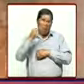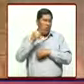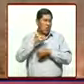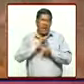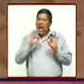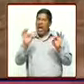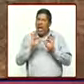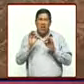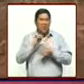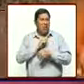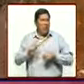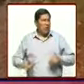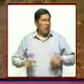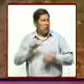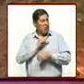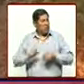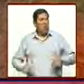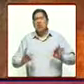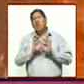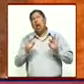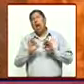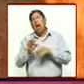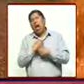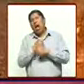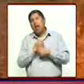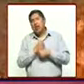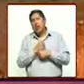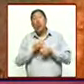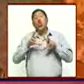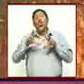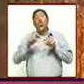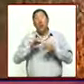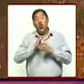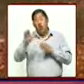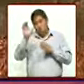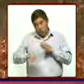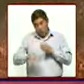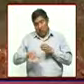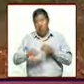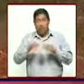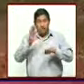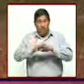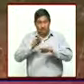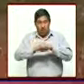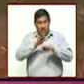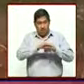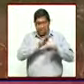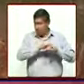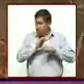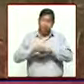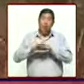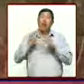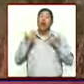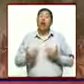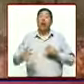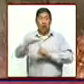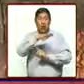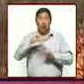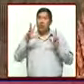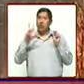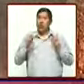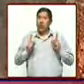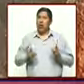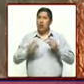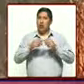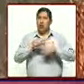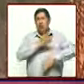obrado conforme manda la norma y que si hubieran cumplido sus deberes en lo que respecta a prevenir el escenario actual, no sería así